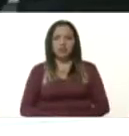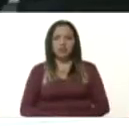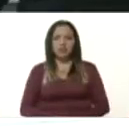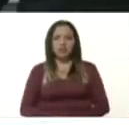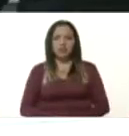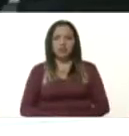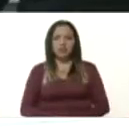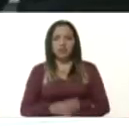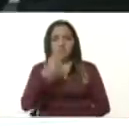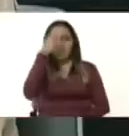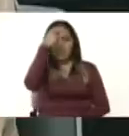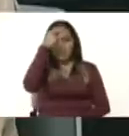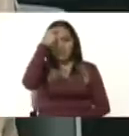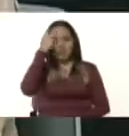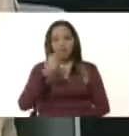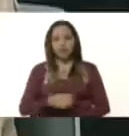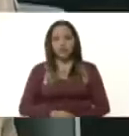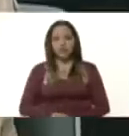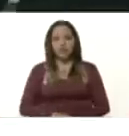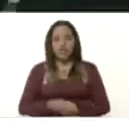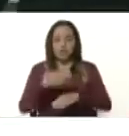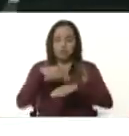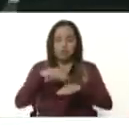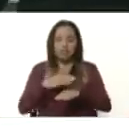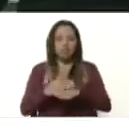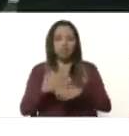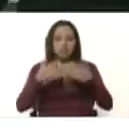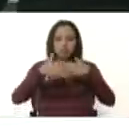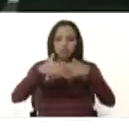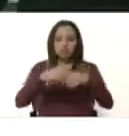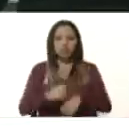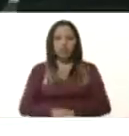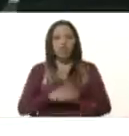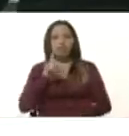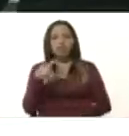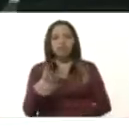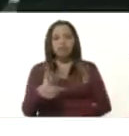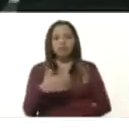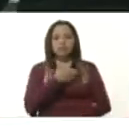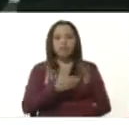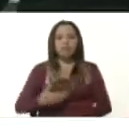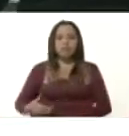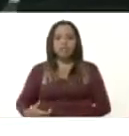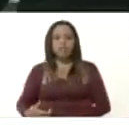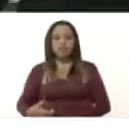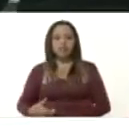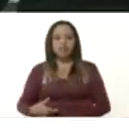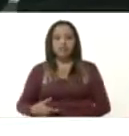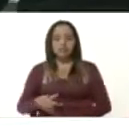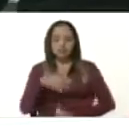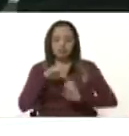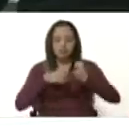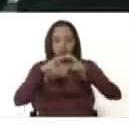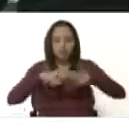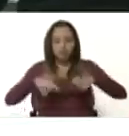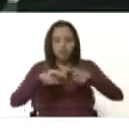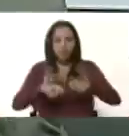Tarek Al-Aizami, ministro de Industria, el presidente de la Superintendencia Nacional de